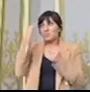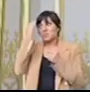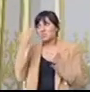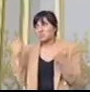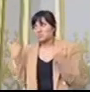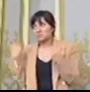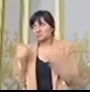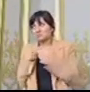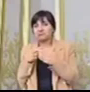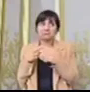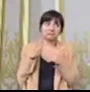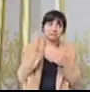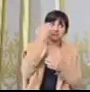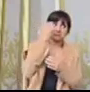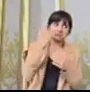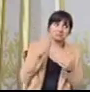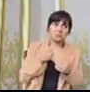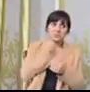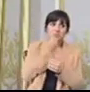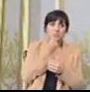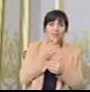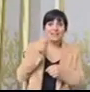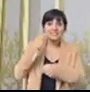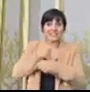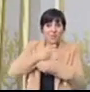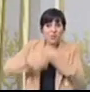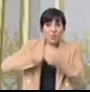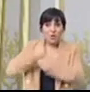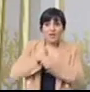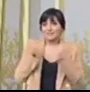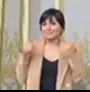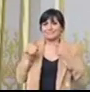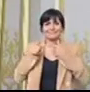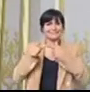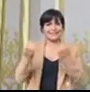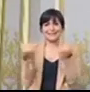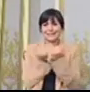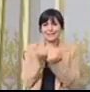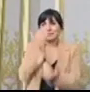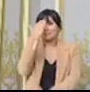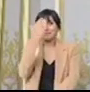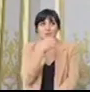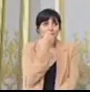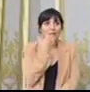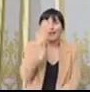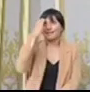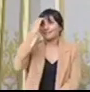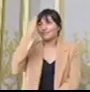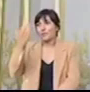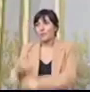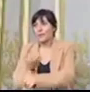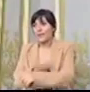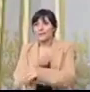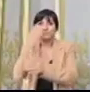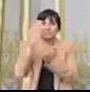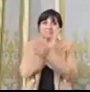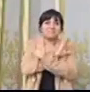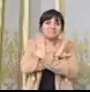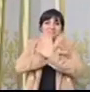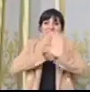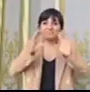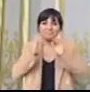maestros, y ya va en el segundo y no conoce a nadie. Por eso la gran importancia de que